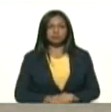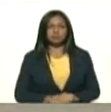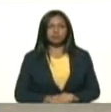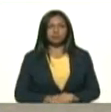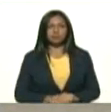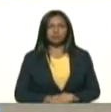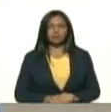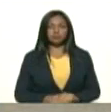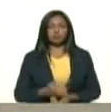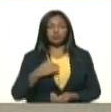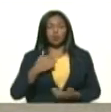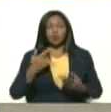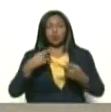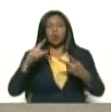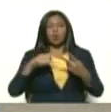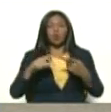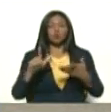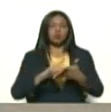les regalo otro libro